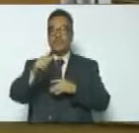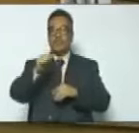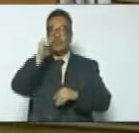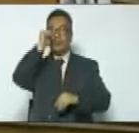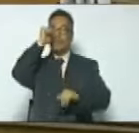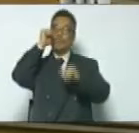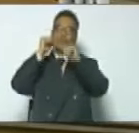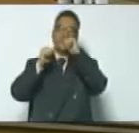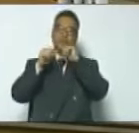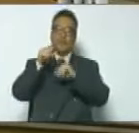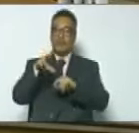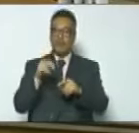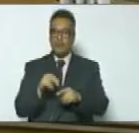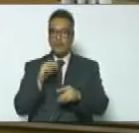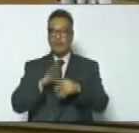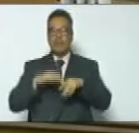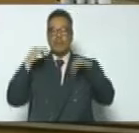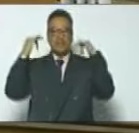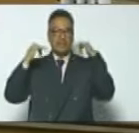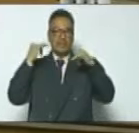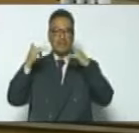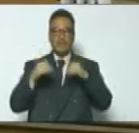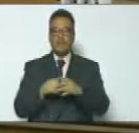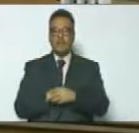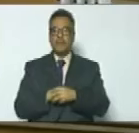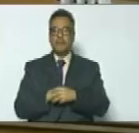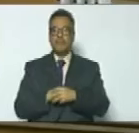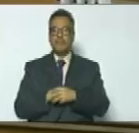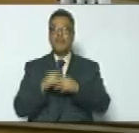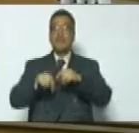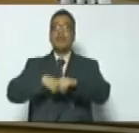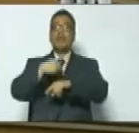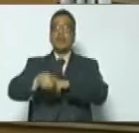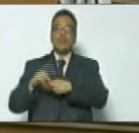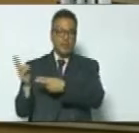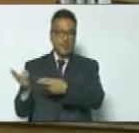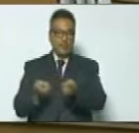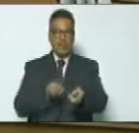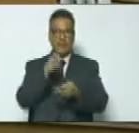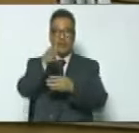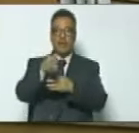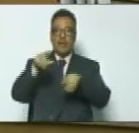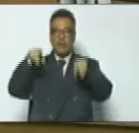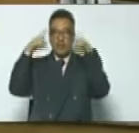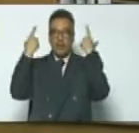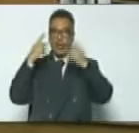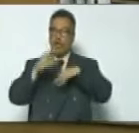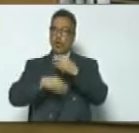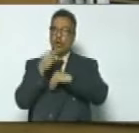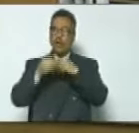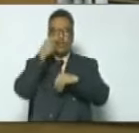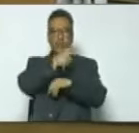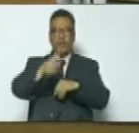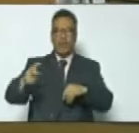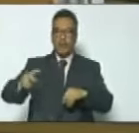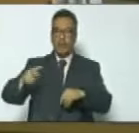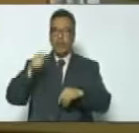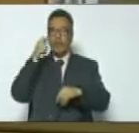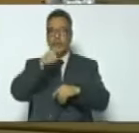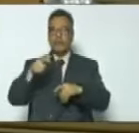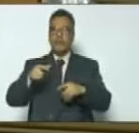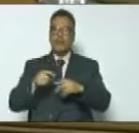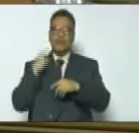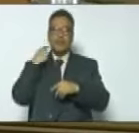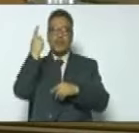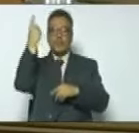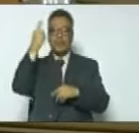trago, celebraron. Y luego el recibimiento allá en La Guaira, ¿cómo lo recibió el pueblo de La Guaira?